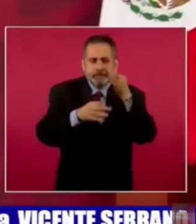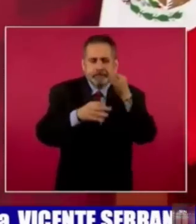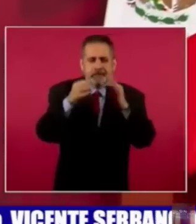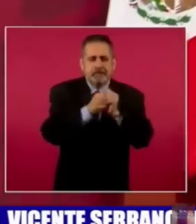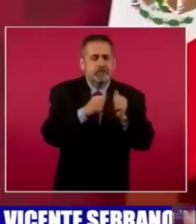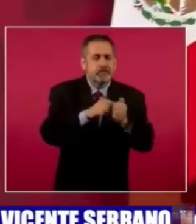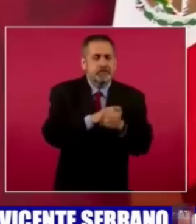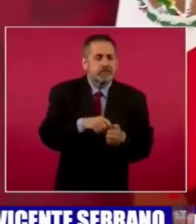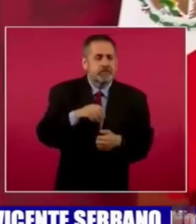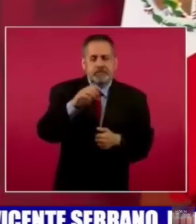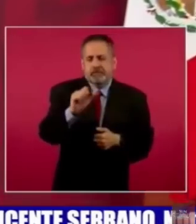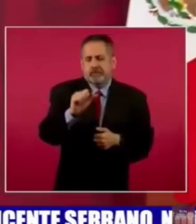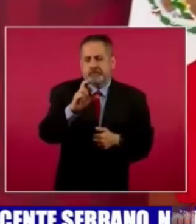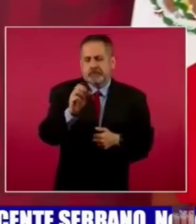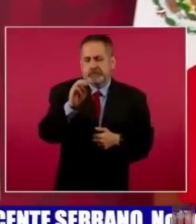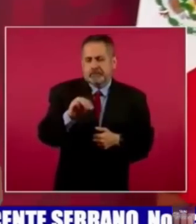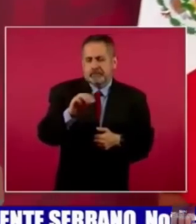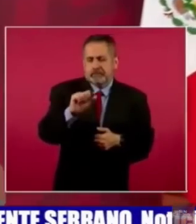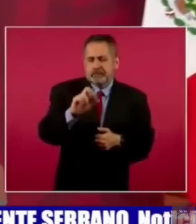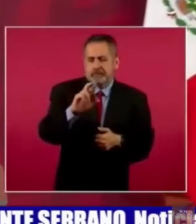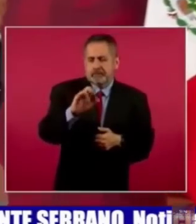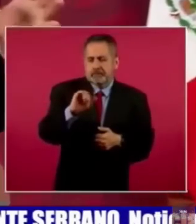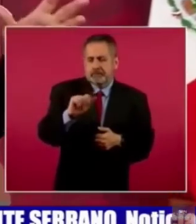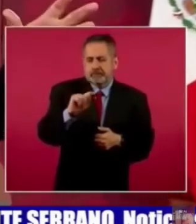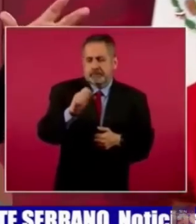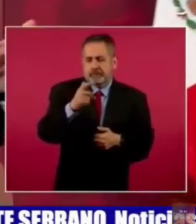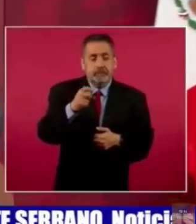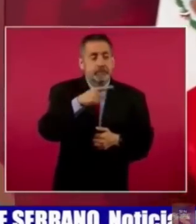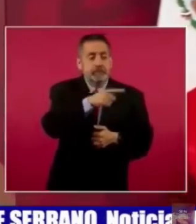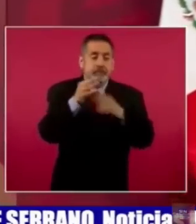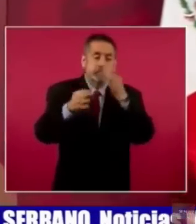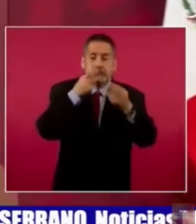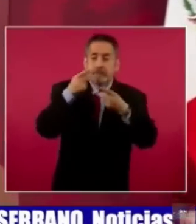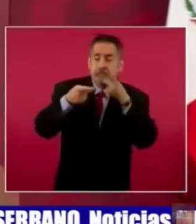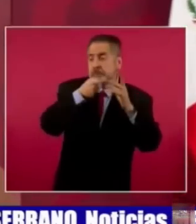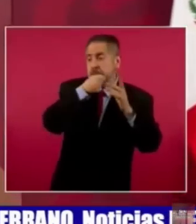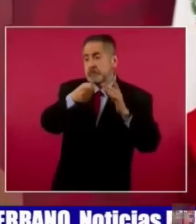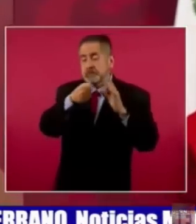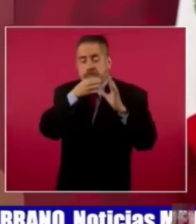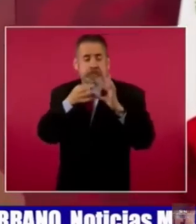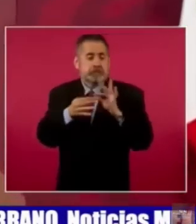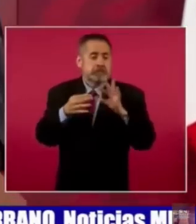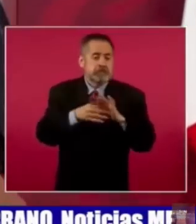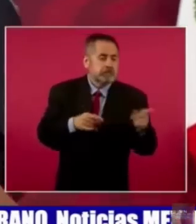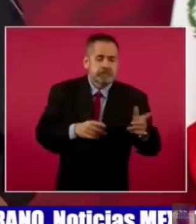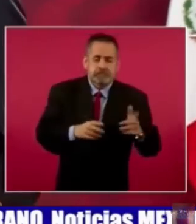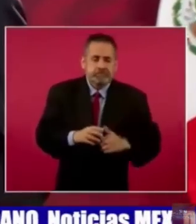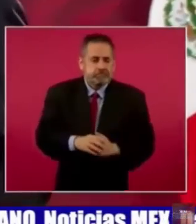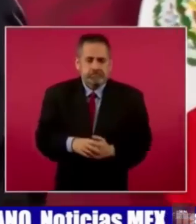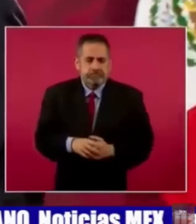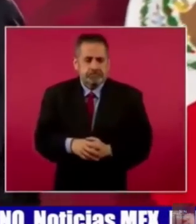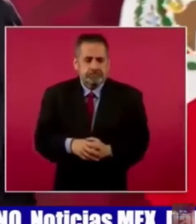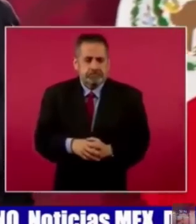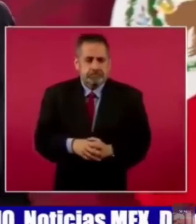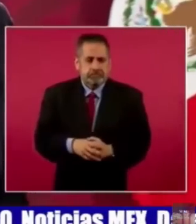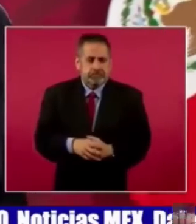Aristegui, él era comentarista, jamás se pronunció